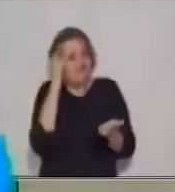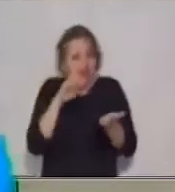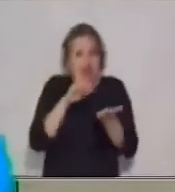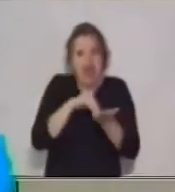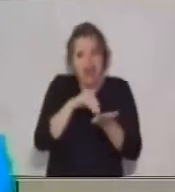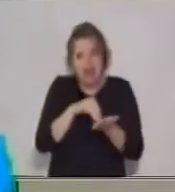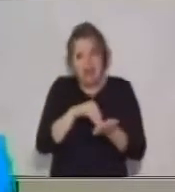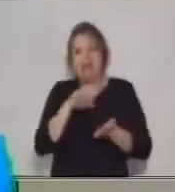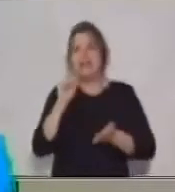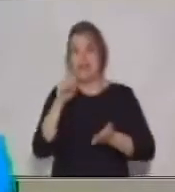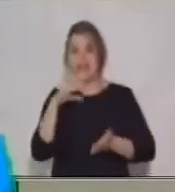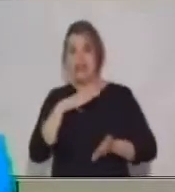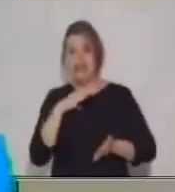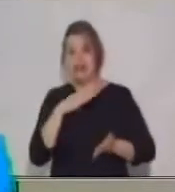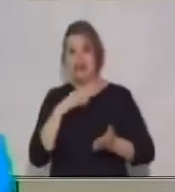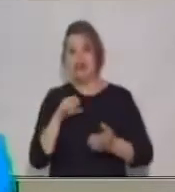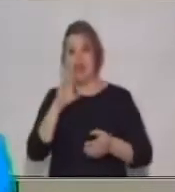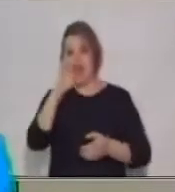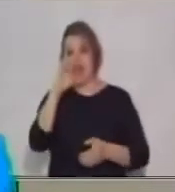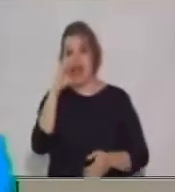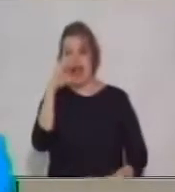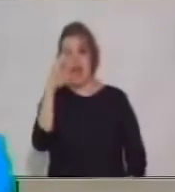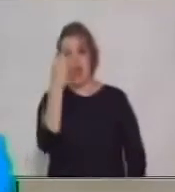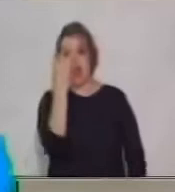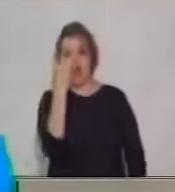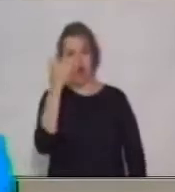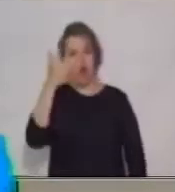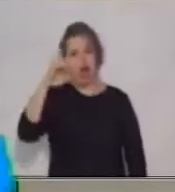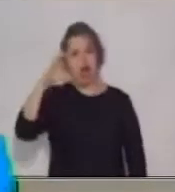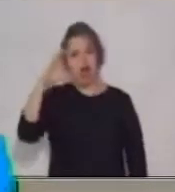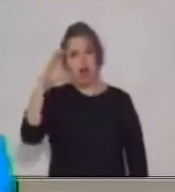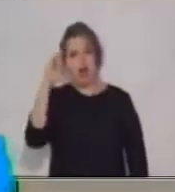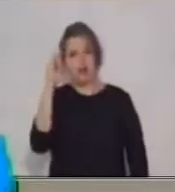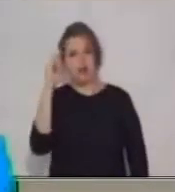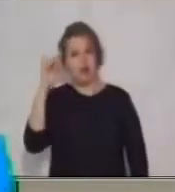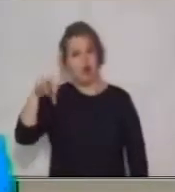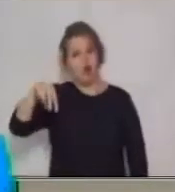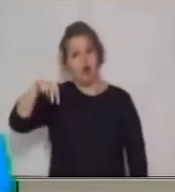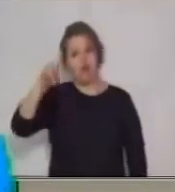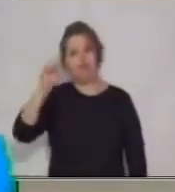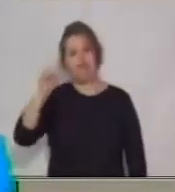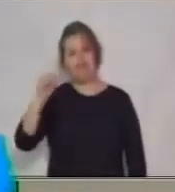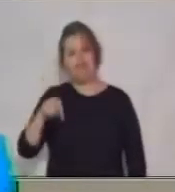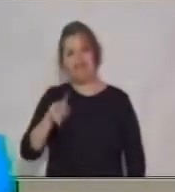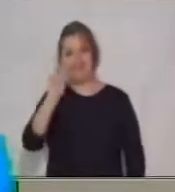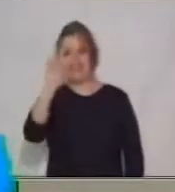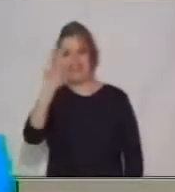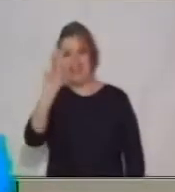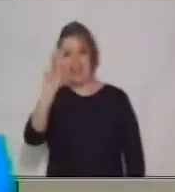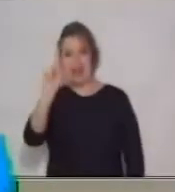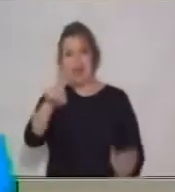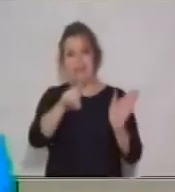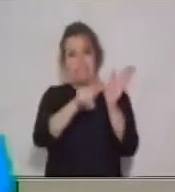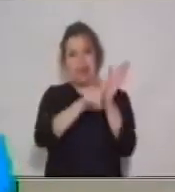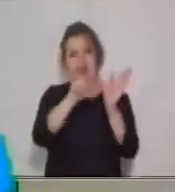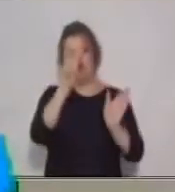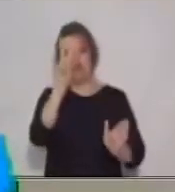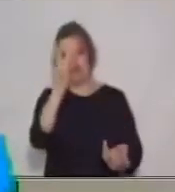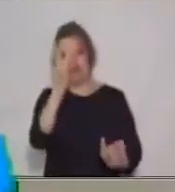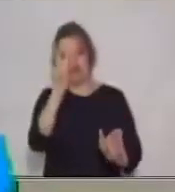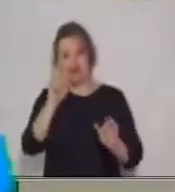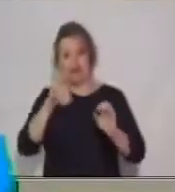las ecuaciones. Y menos 2. Para despejarlo nos va a quedar como